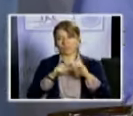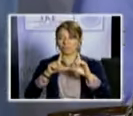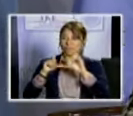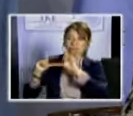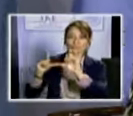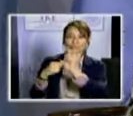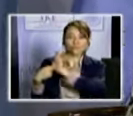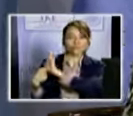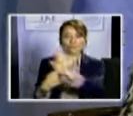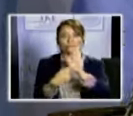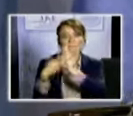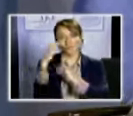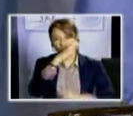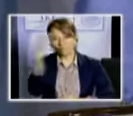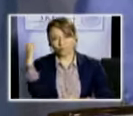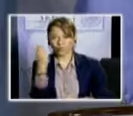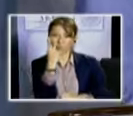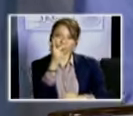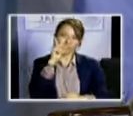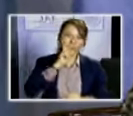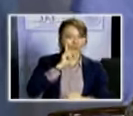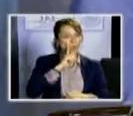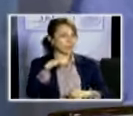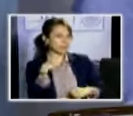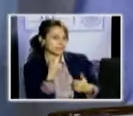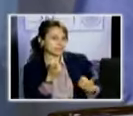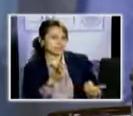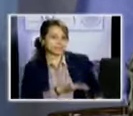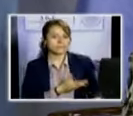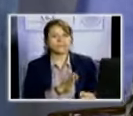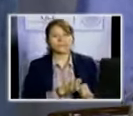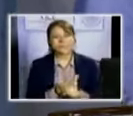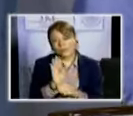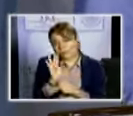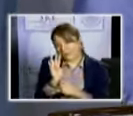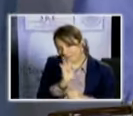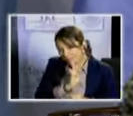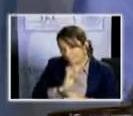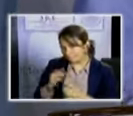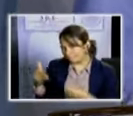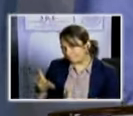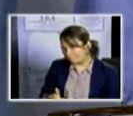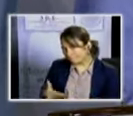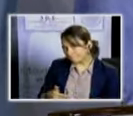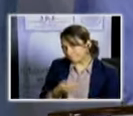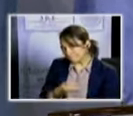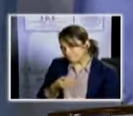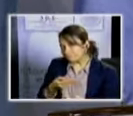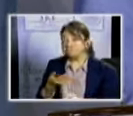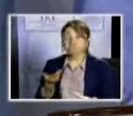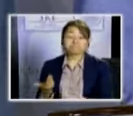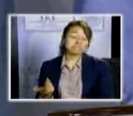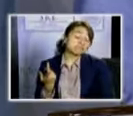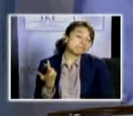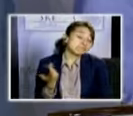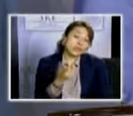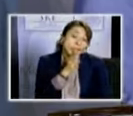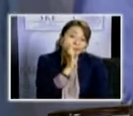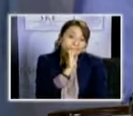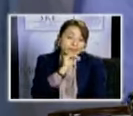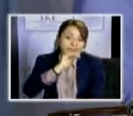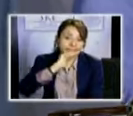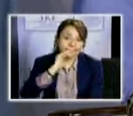o de una forma u otra se benefician económicamente. Forman parte de la industria que está desarrollándose. Pero nos va a gustar a todos nosotros que